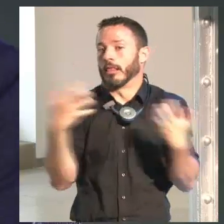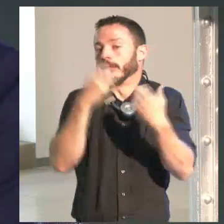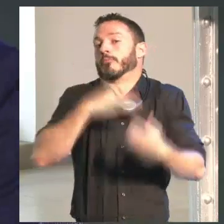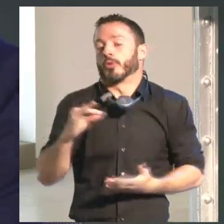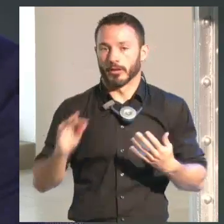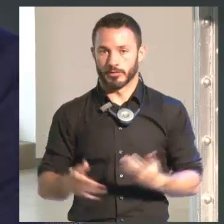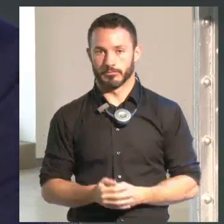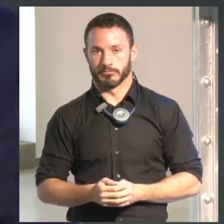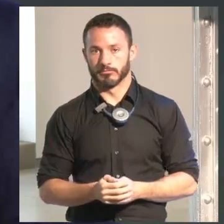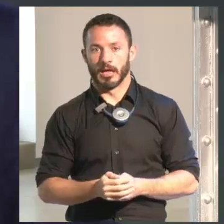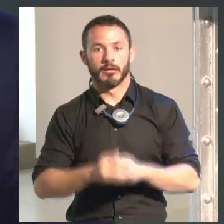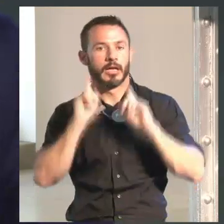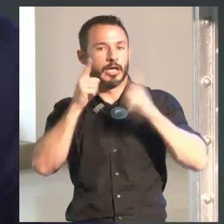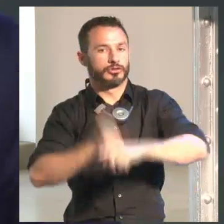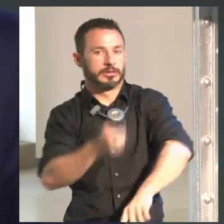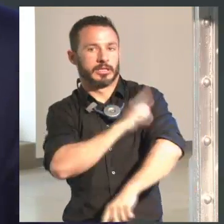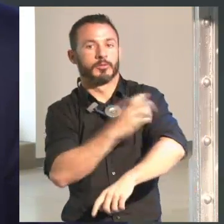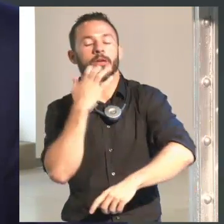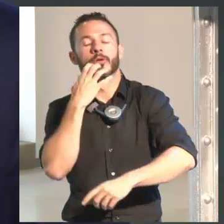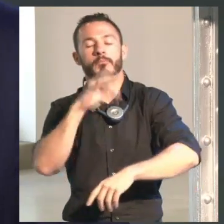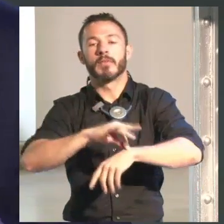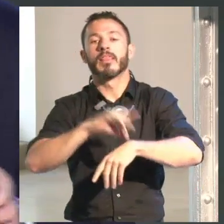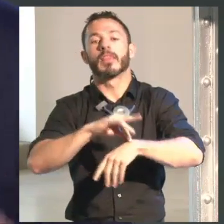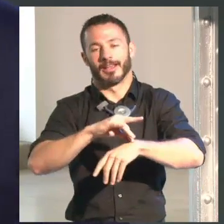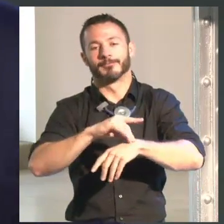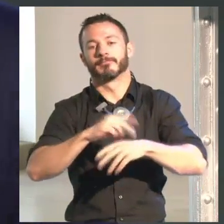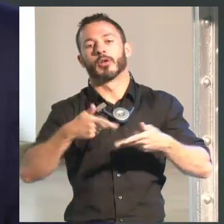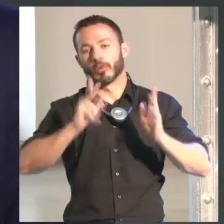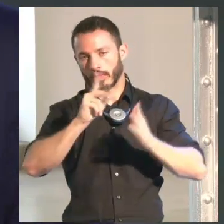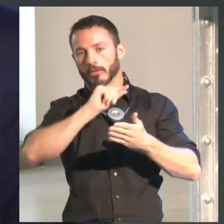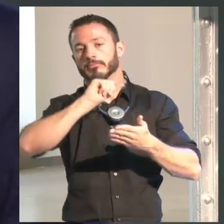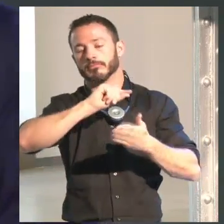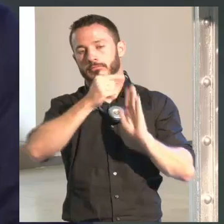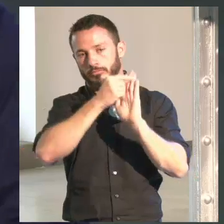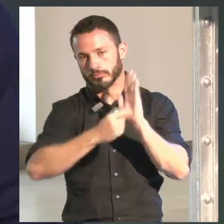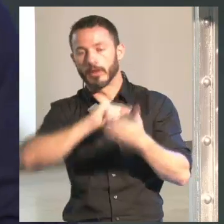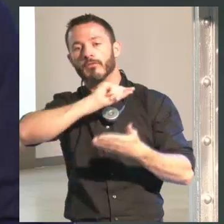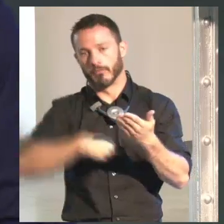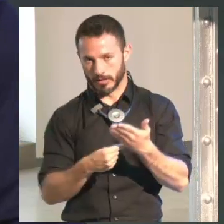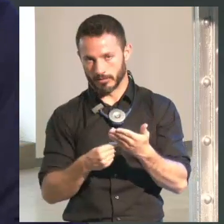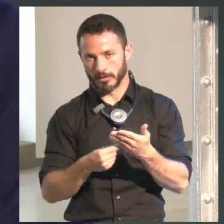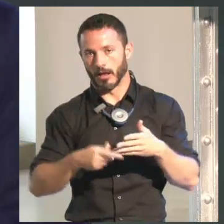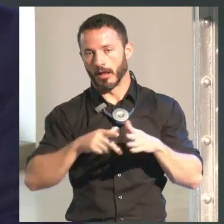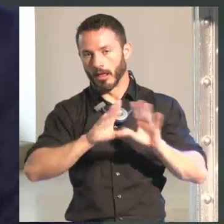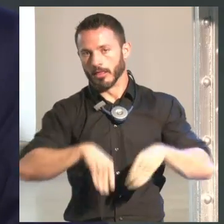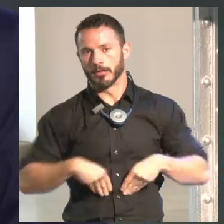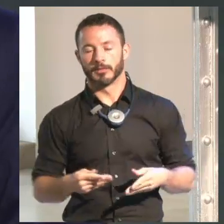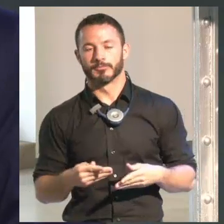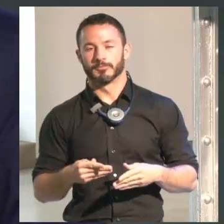estoy pensando en la medicina, llegamos a esos extremos. Por lo tanto, no estamos haciendo una